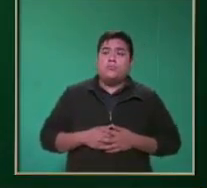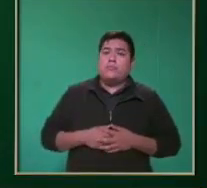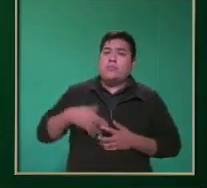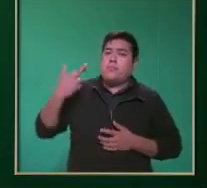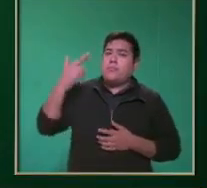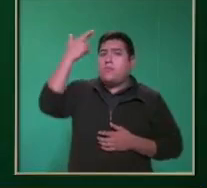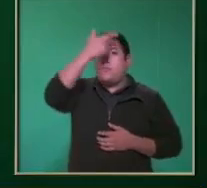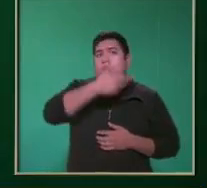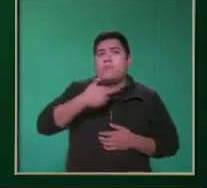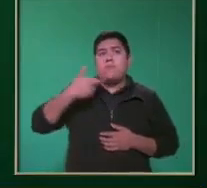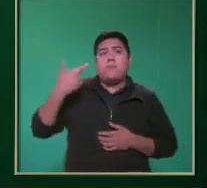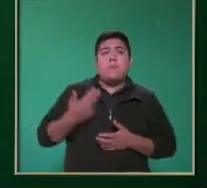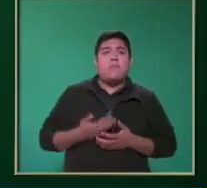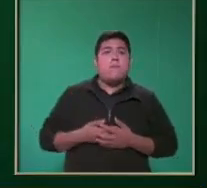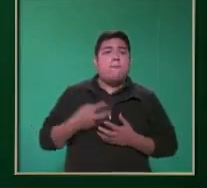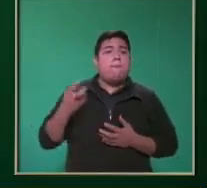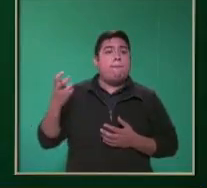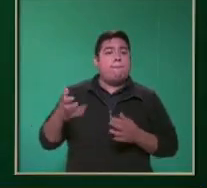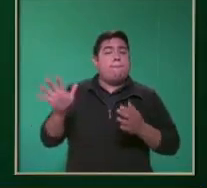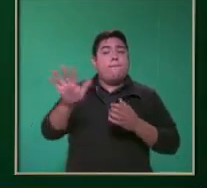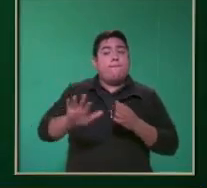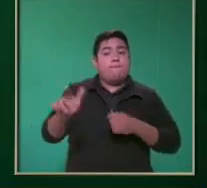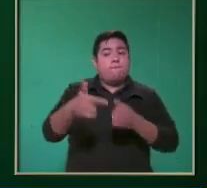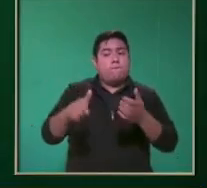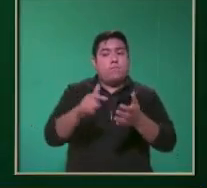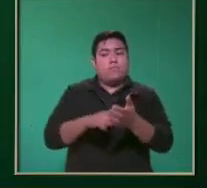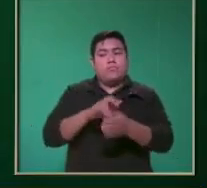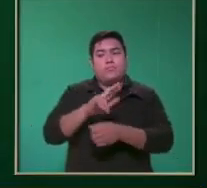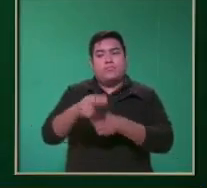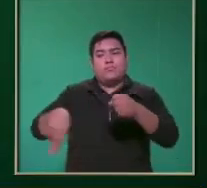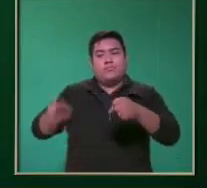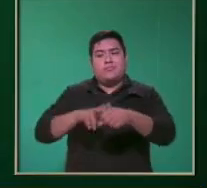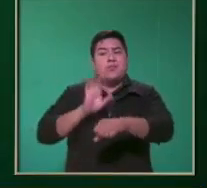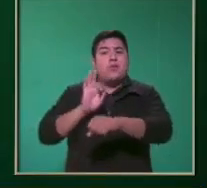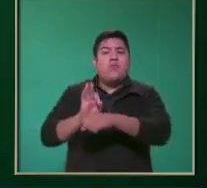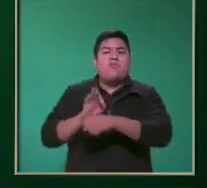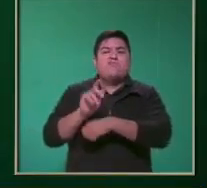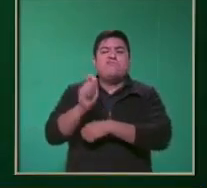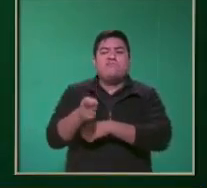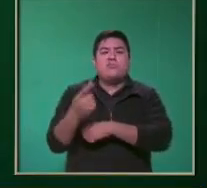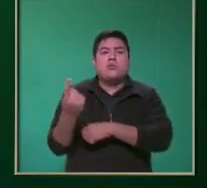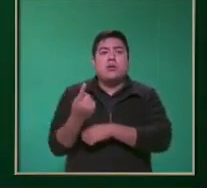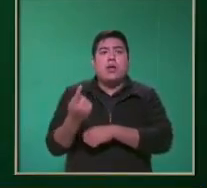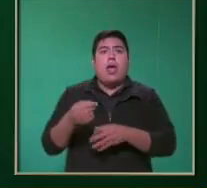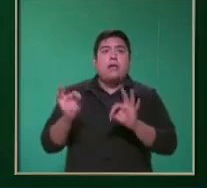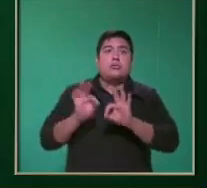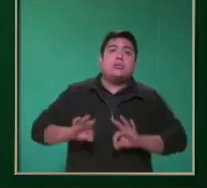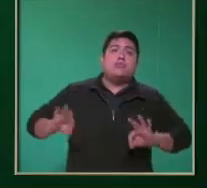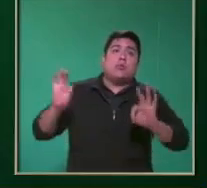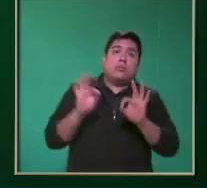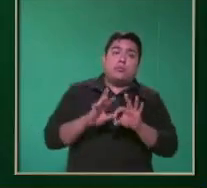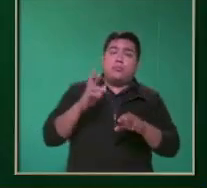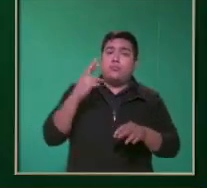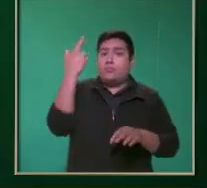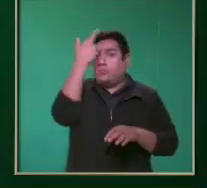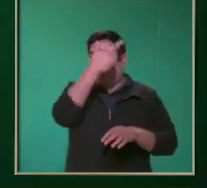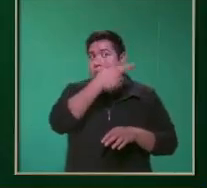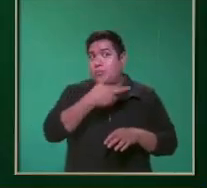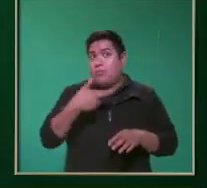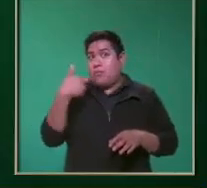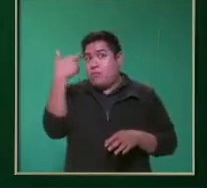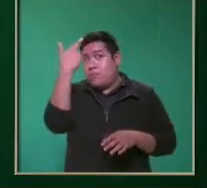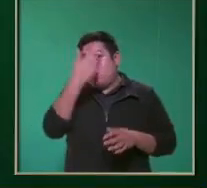es esta área natural protegida, pues tendríamos que revisar esa